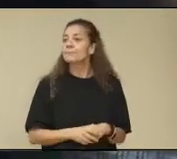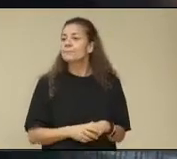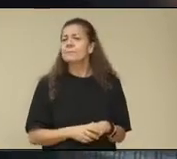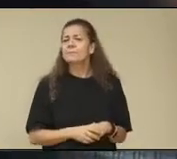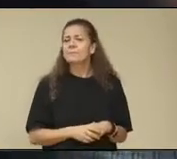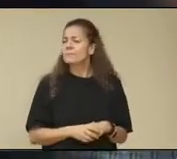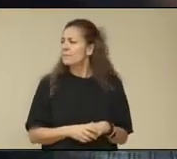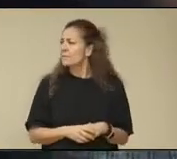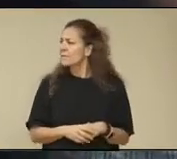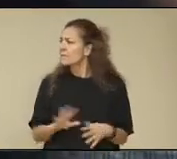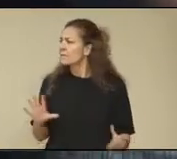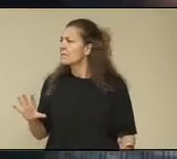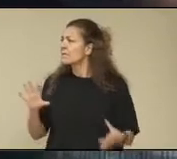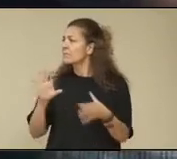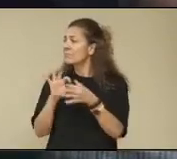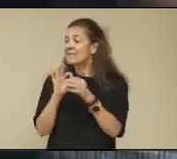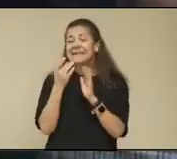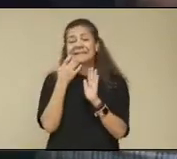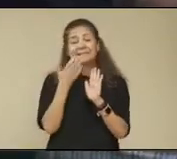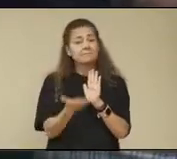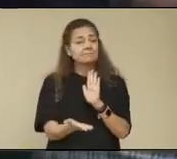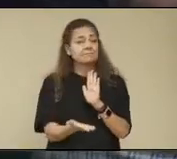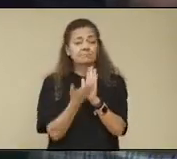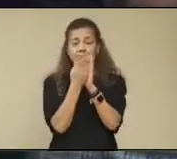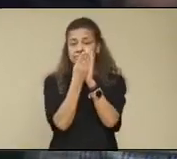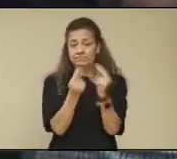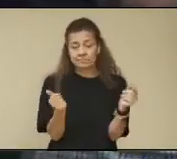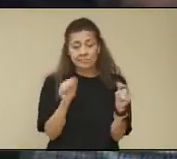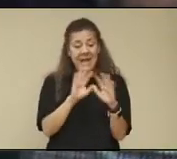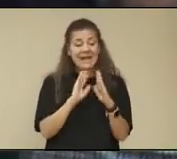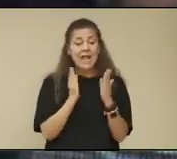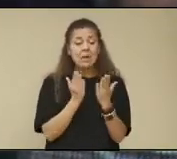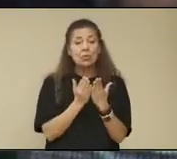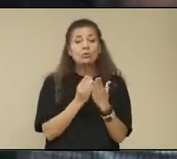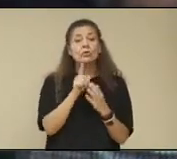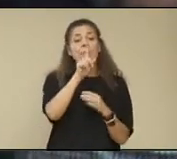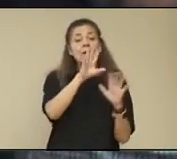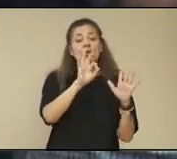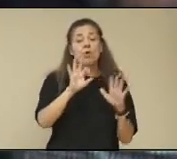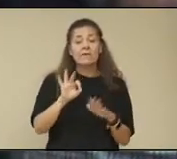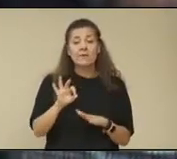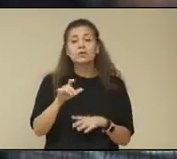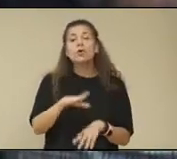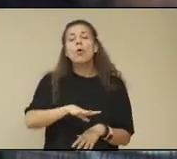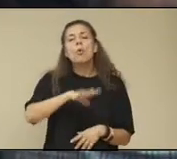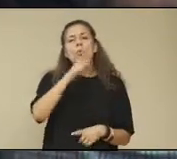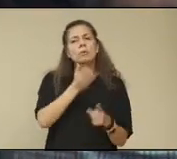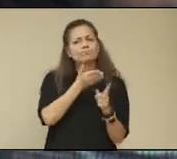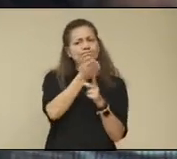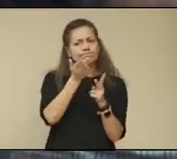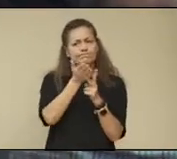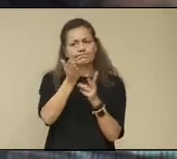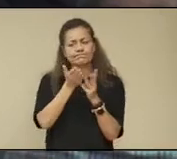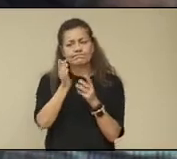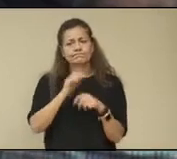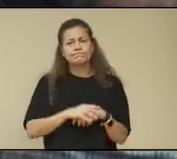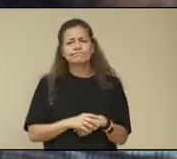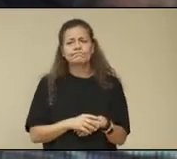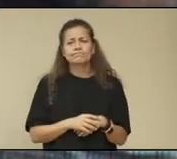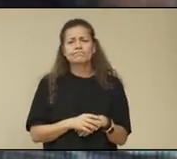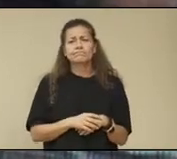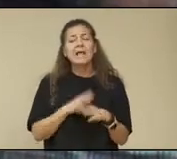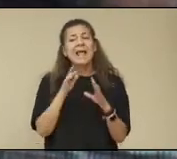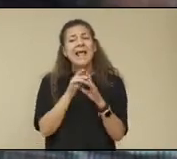Con respecto a la erradicación que ha habido en el mundo desde 1900, se debe a varios factores. El vector es